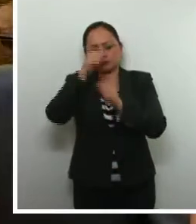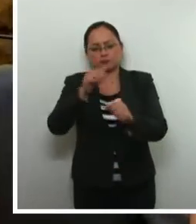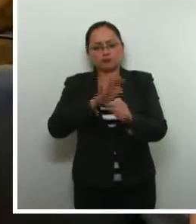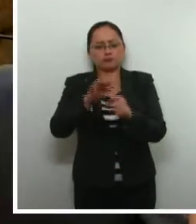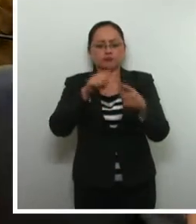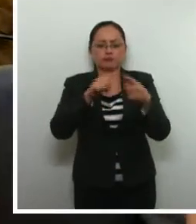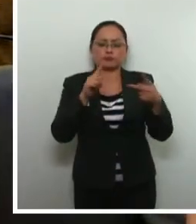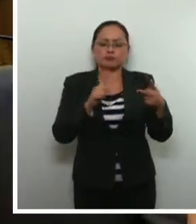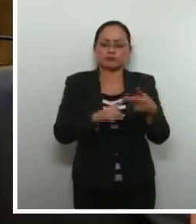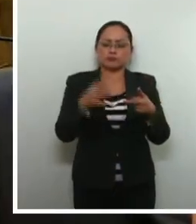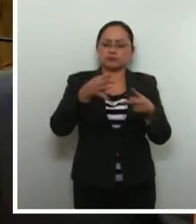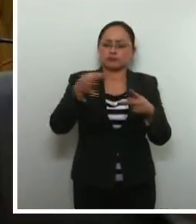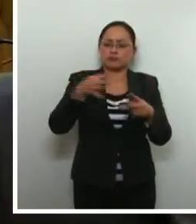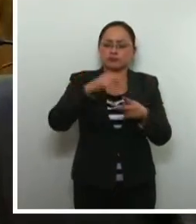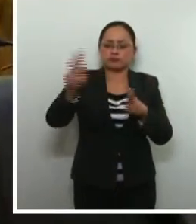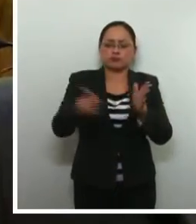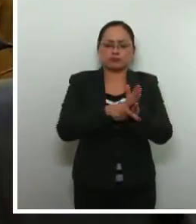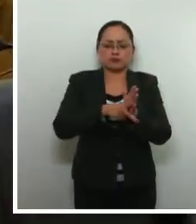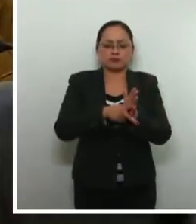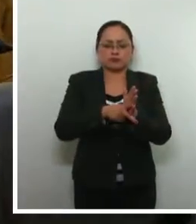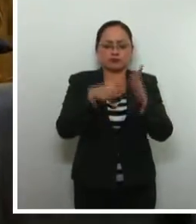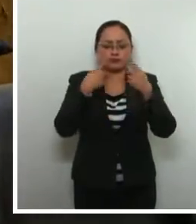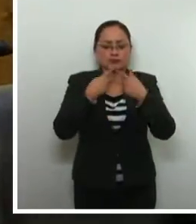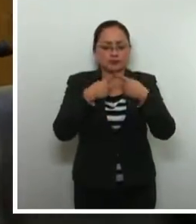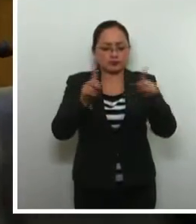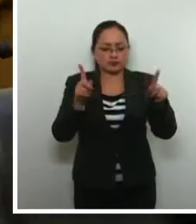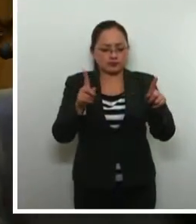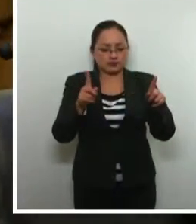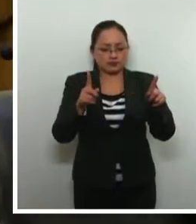2 tipos de reservas diferentes.